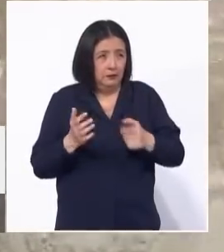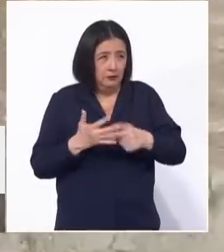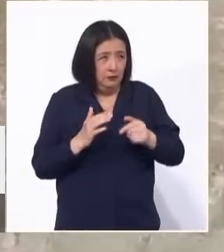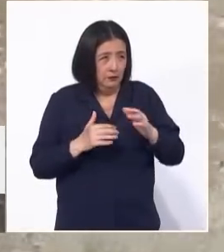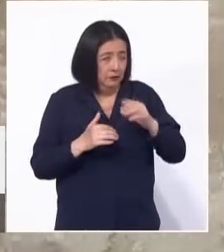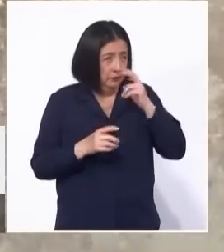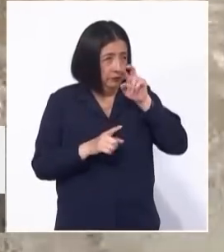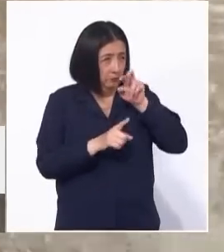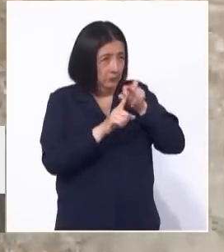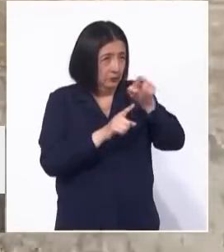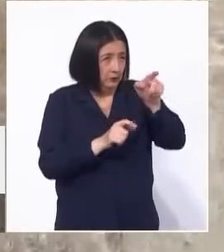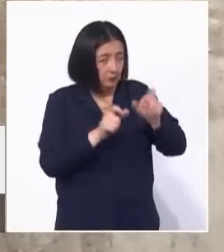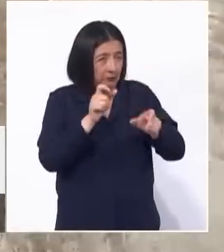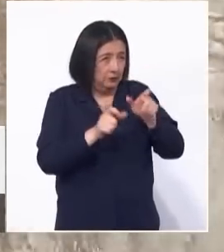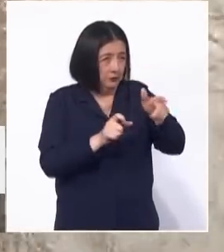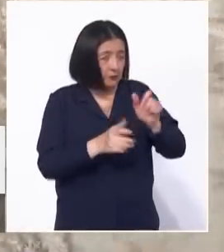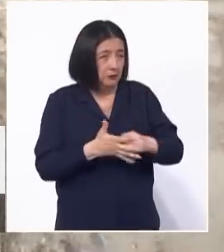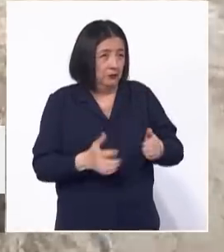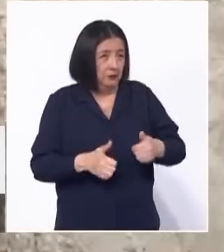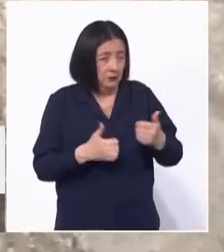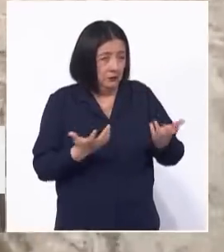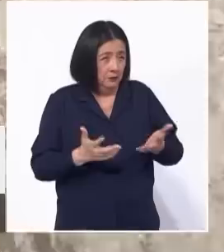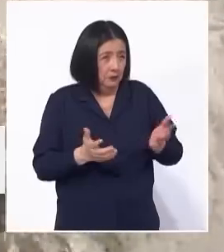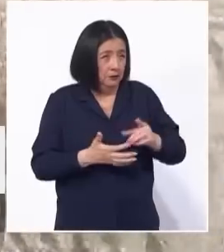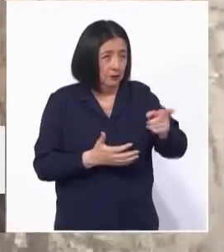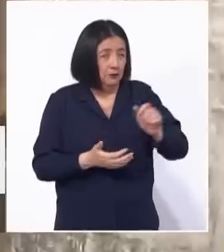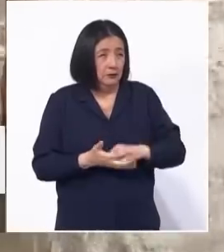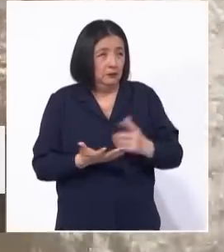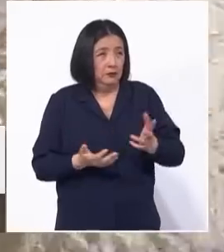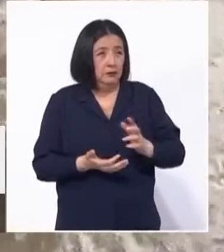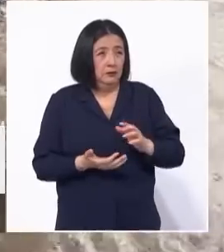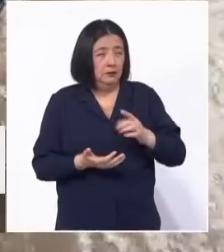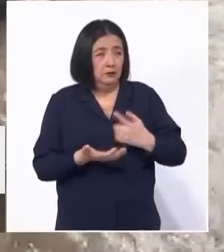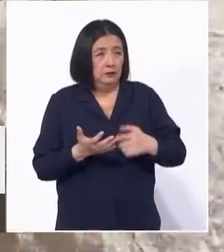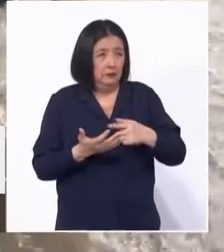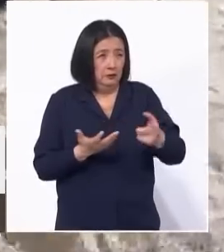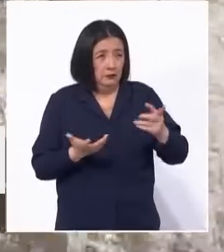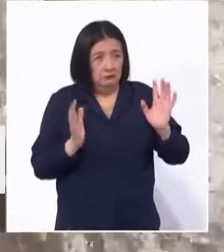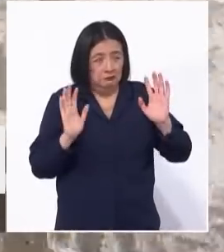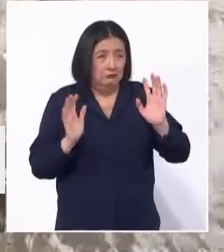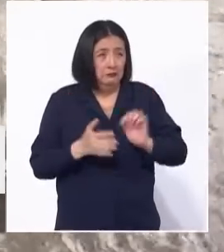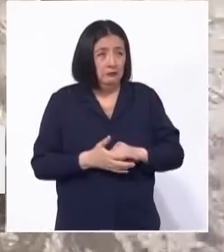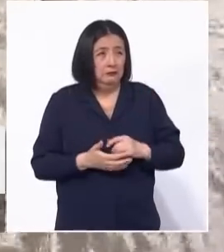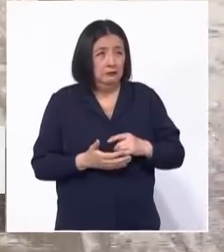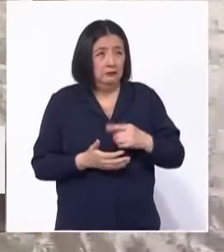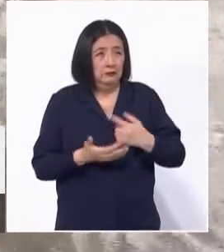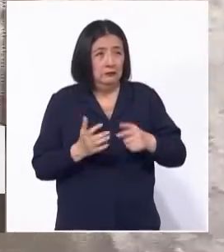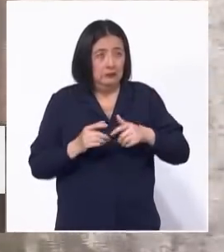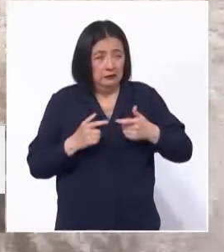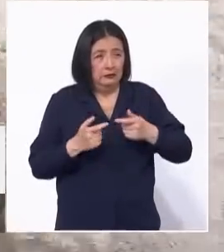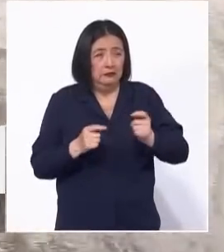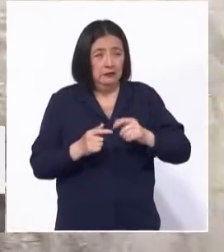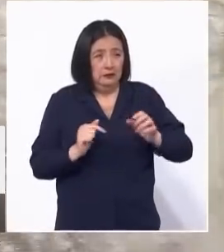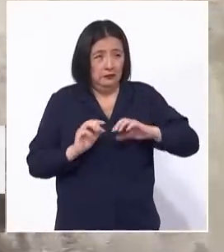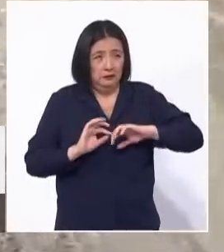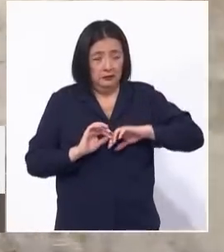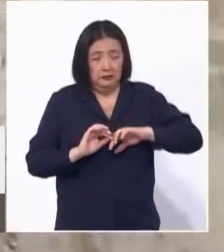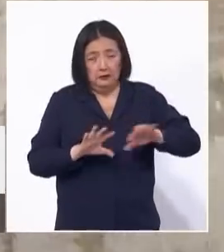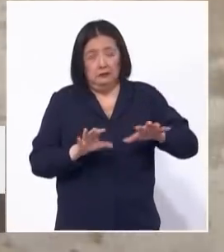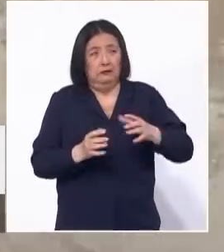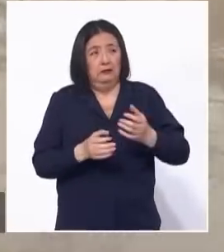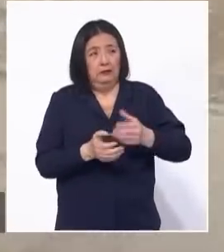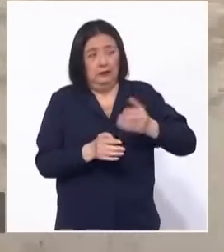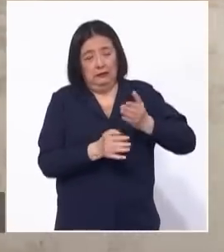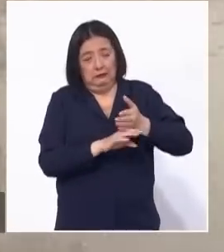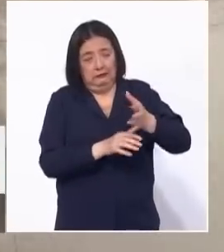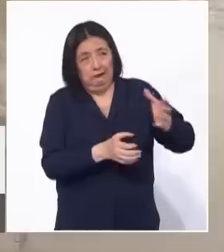Vemos algunos de los mismos vecinos que están realizando estas obras, esta suerte de obra artesanal, ¿no? Tratando de sacar los palos,